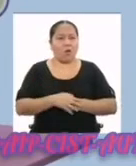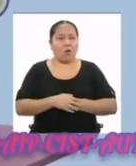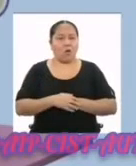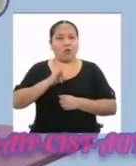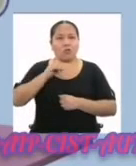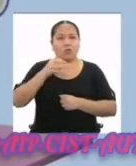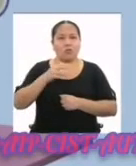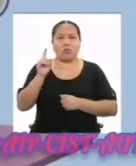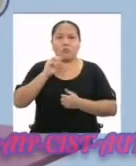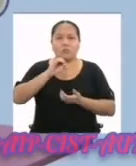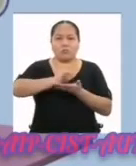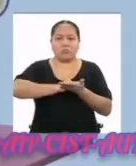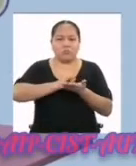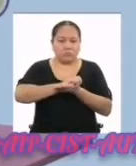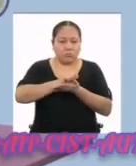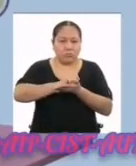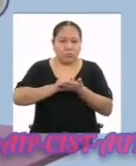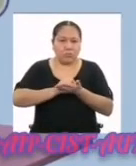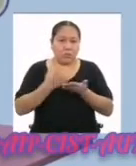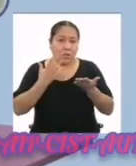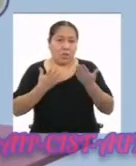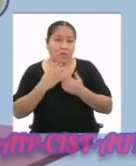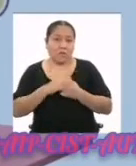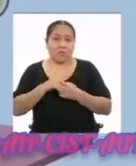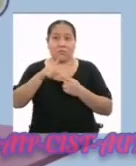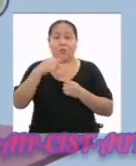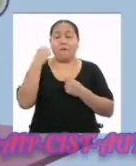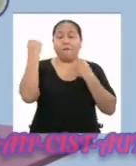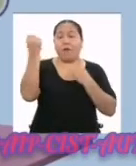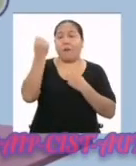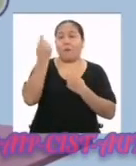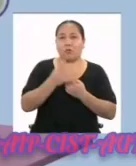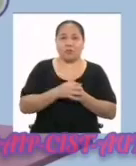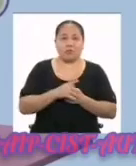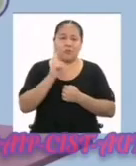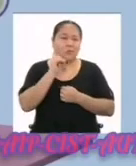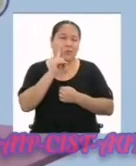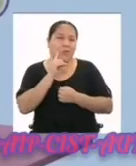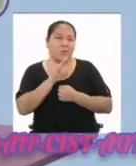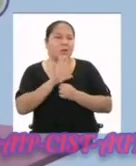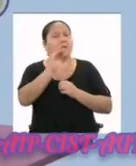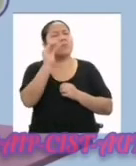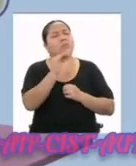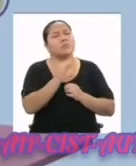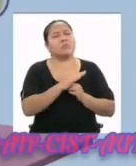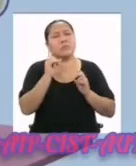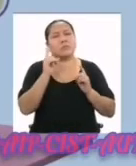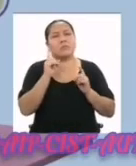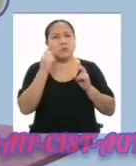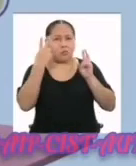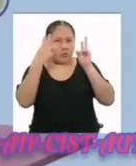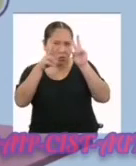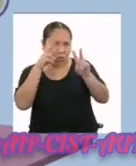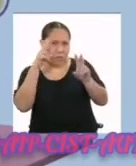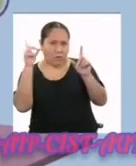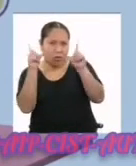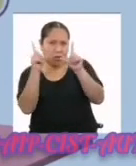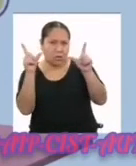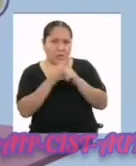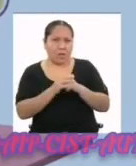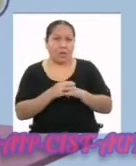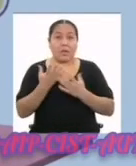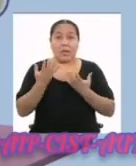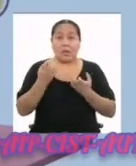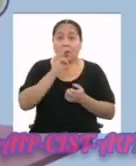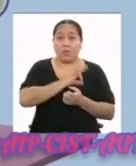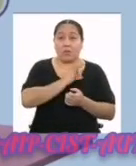¿Por qué ya no me escribes, ah? Seguro porque ahora eres famoso. No, mentira. Oye, mira, los estoy viendo por la tele y quería